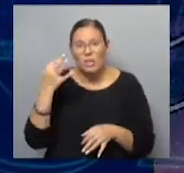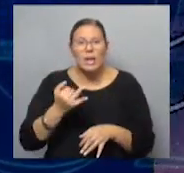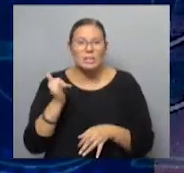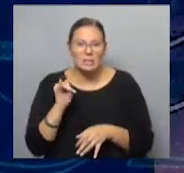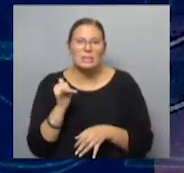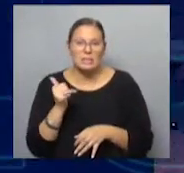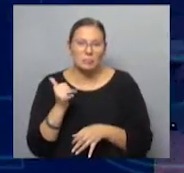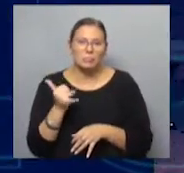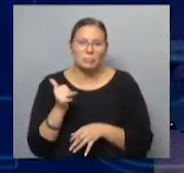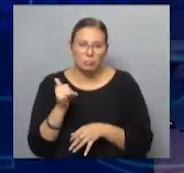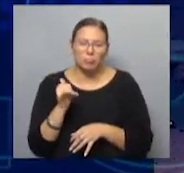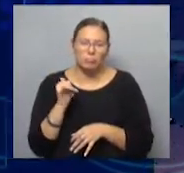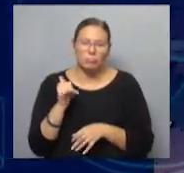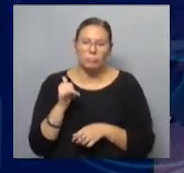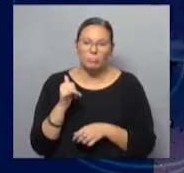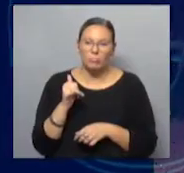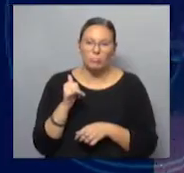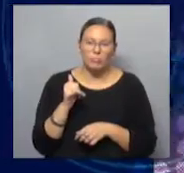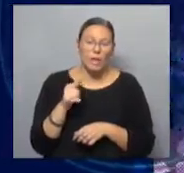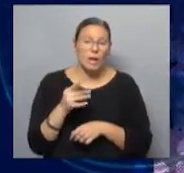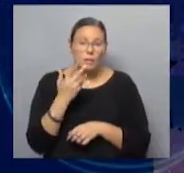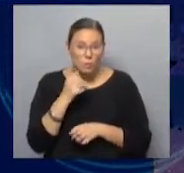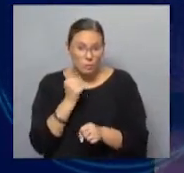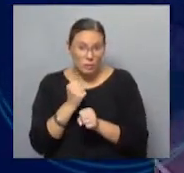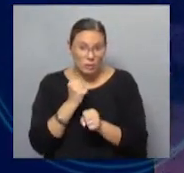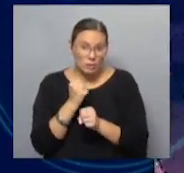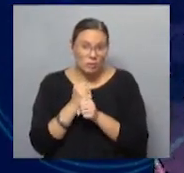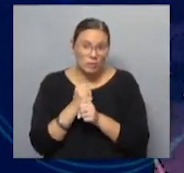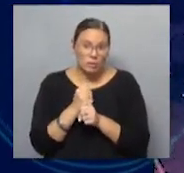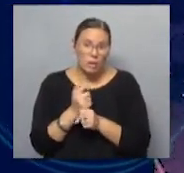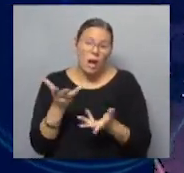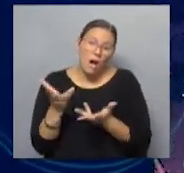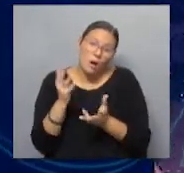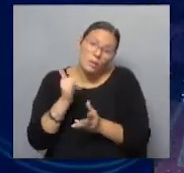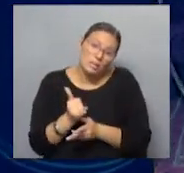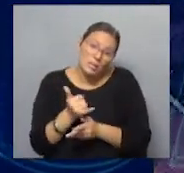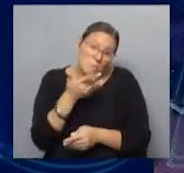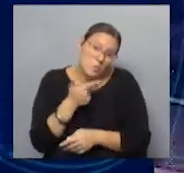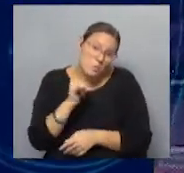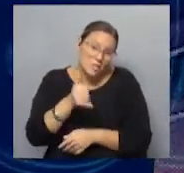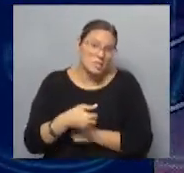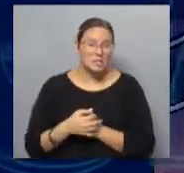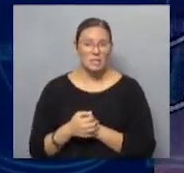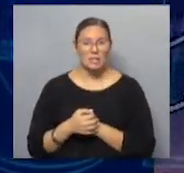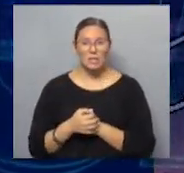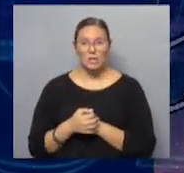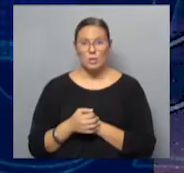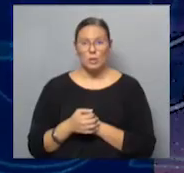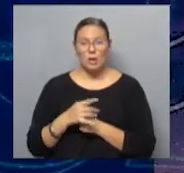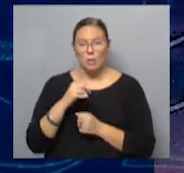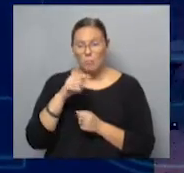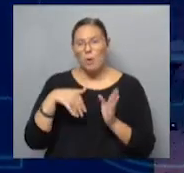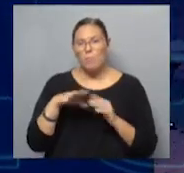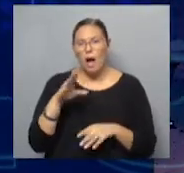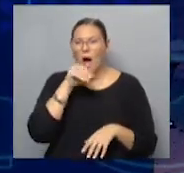más bien, sí. Muy bien, ¿te gusta este trabajo? Por ahora sí, me está gustando. Vos sos más